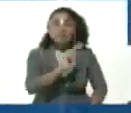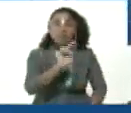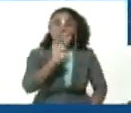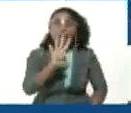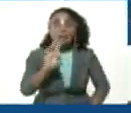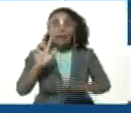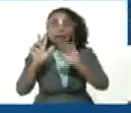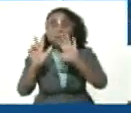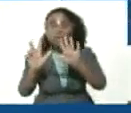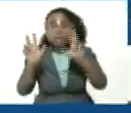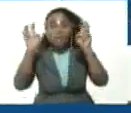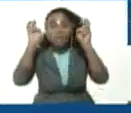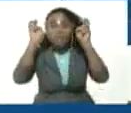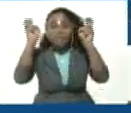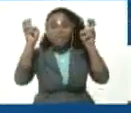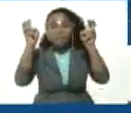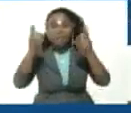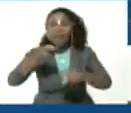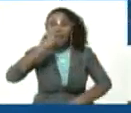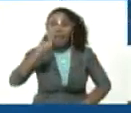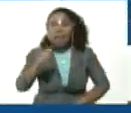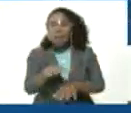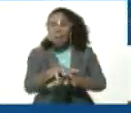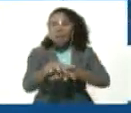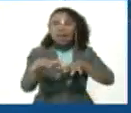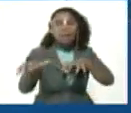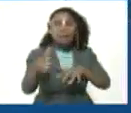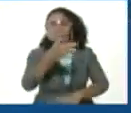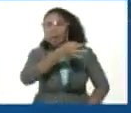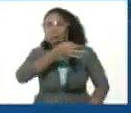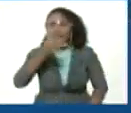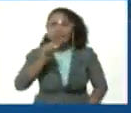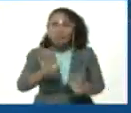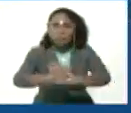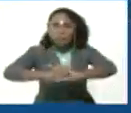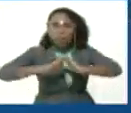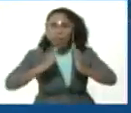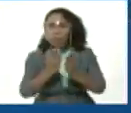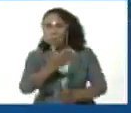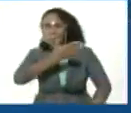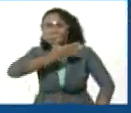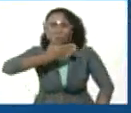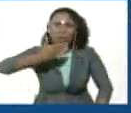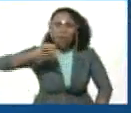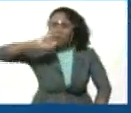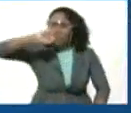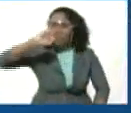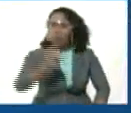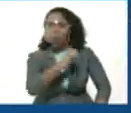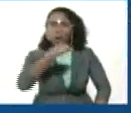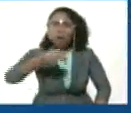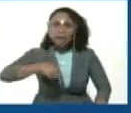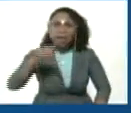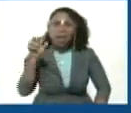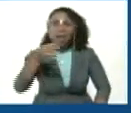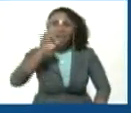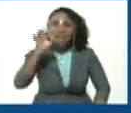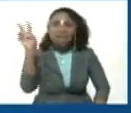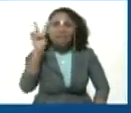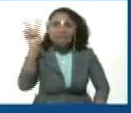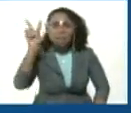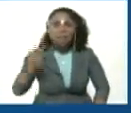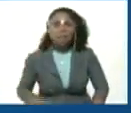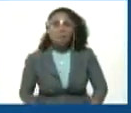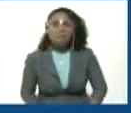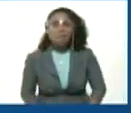248 marcas de café de la mayor calidad del mundo, el mejor café del mundo, el café venezolano.